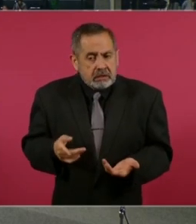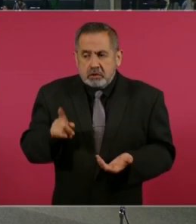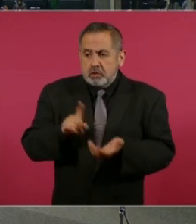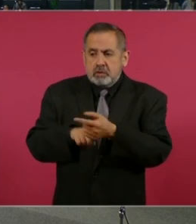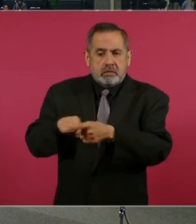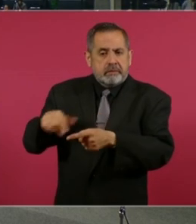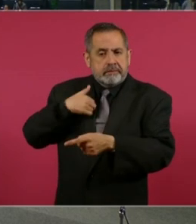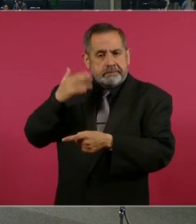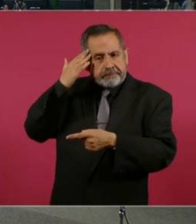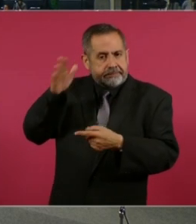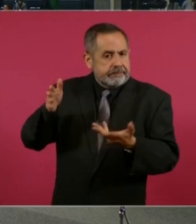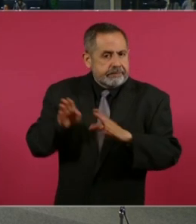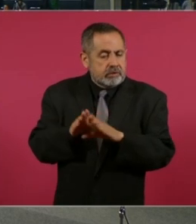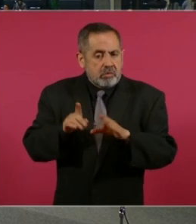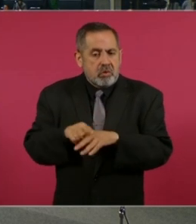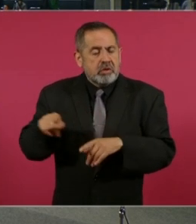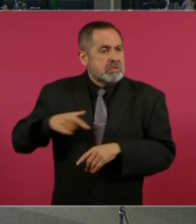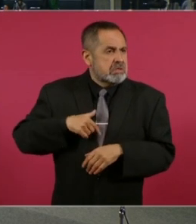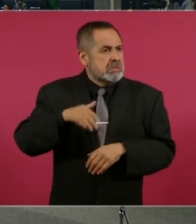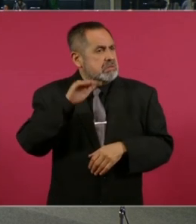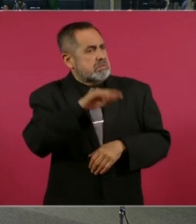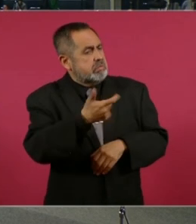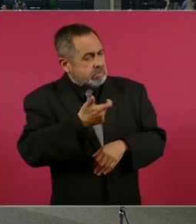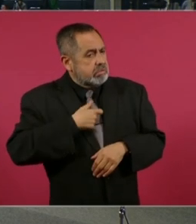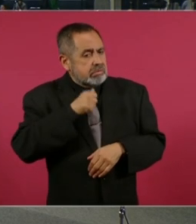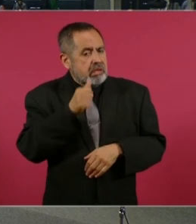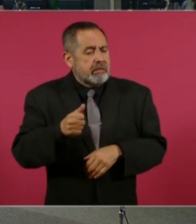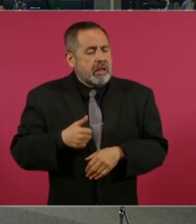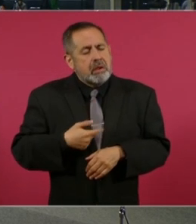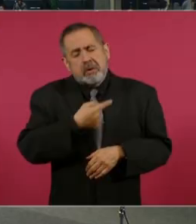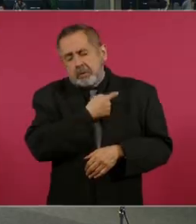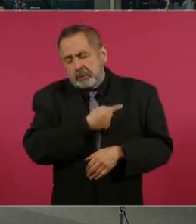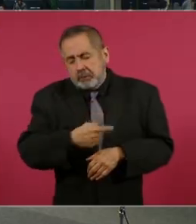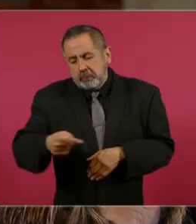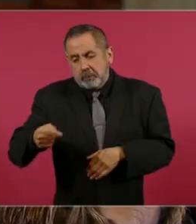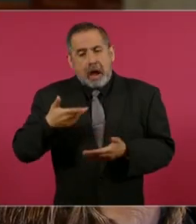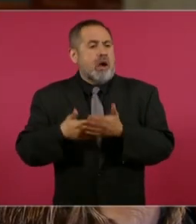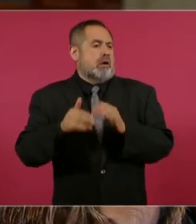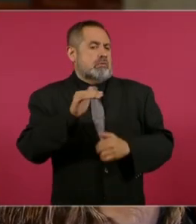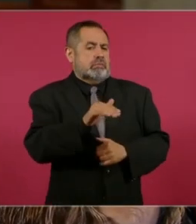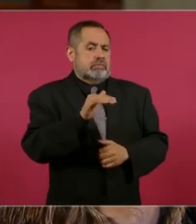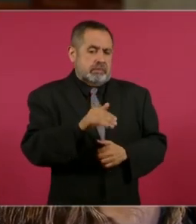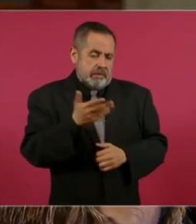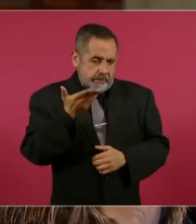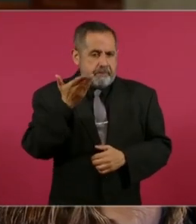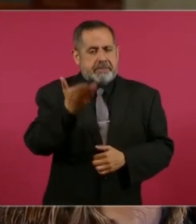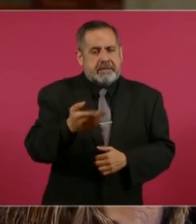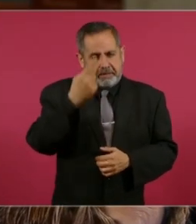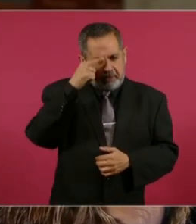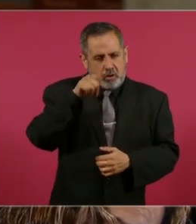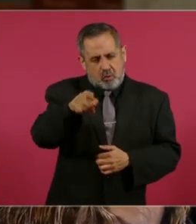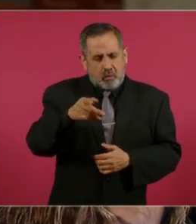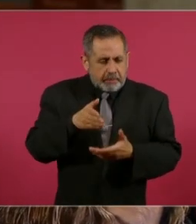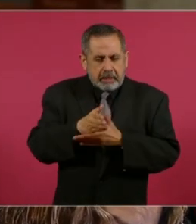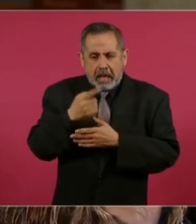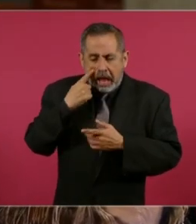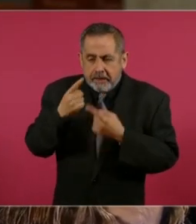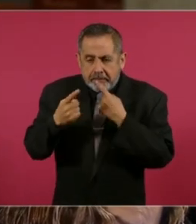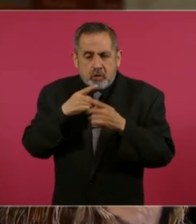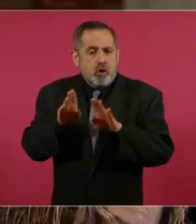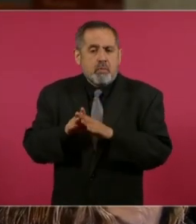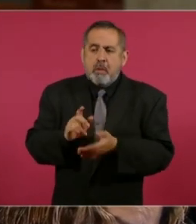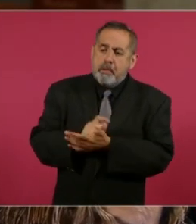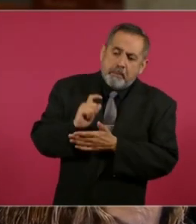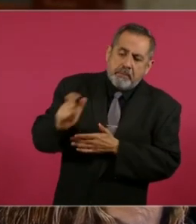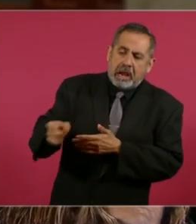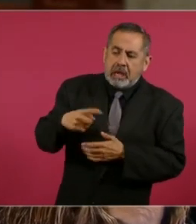de conocimiento tampoco reclamaron la indemnización. Por ello, también piden a usted su intervención para solicitar el pago de